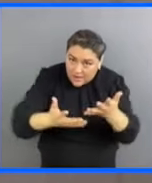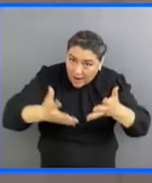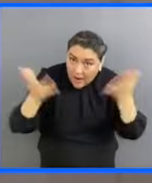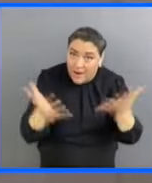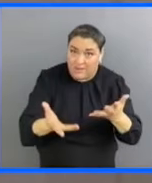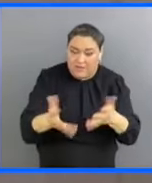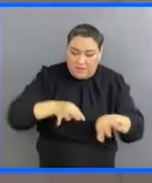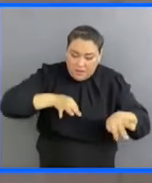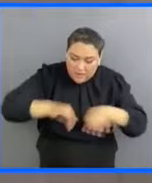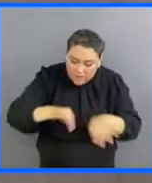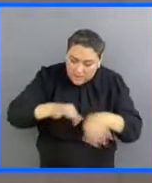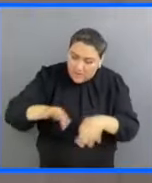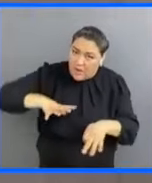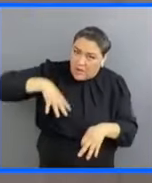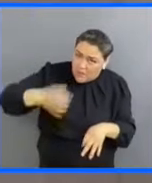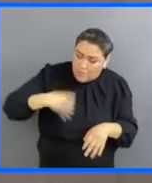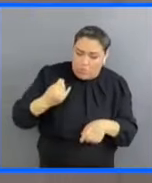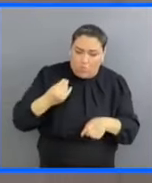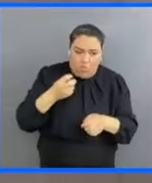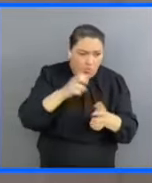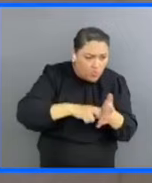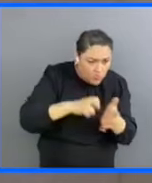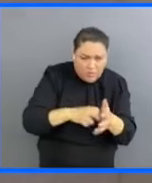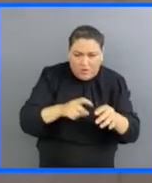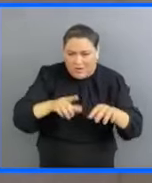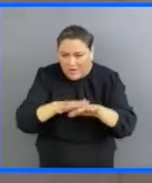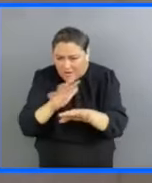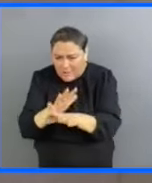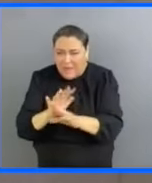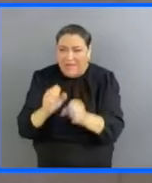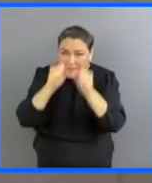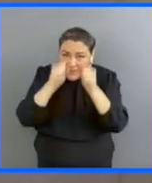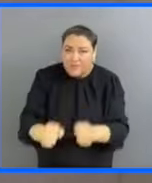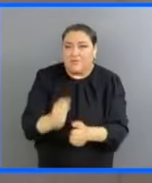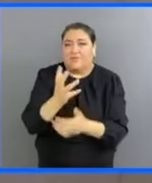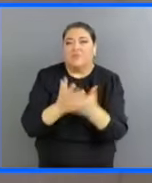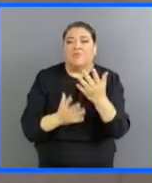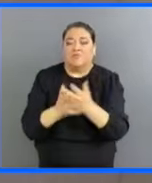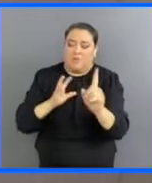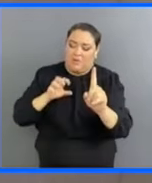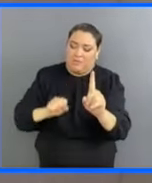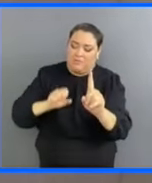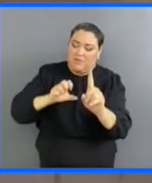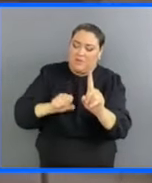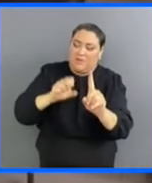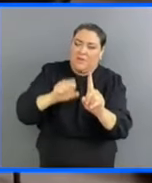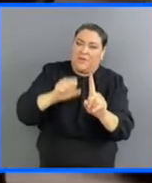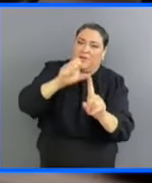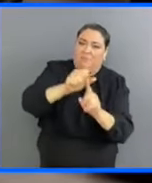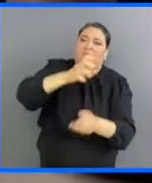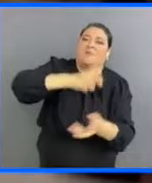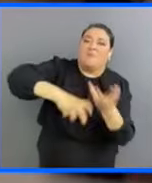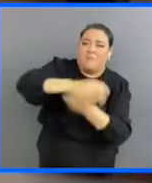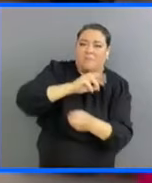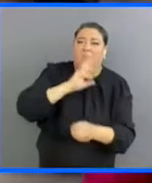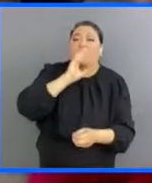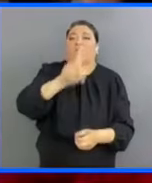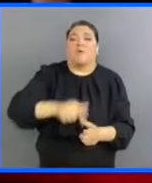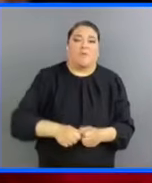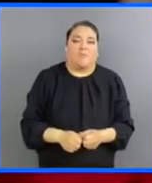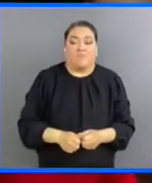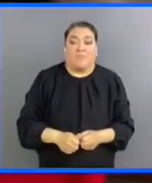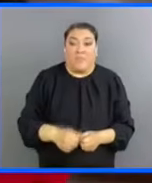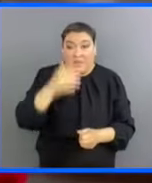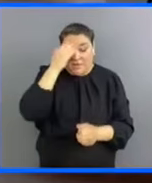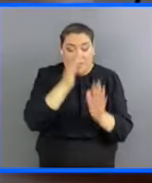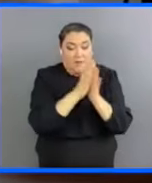constante, concreto, medible y sostenible. La adopción de un protocolo